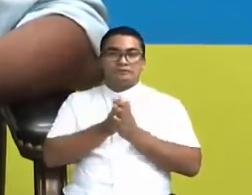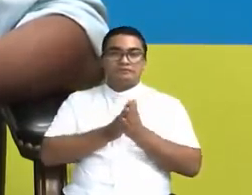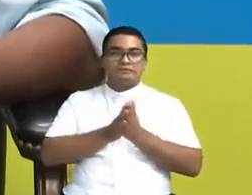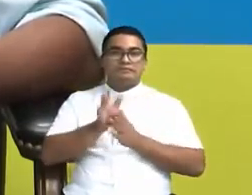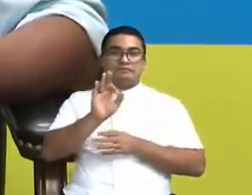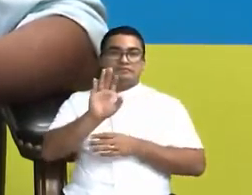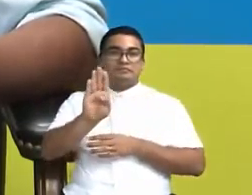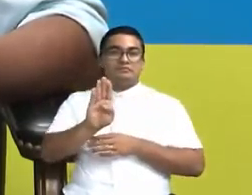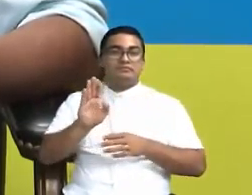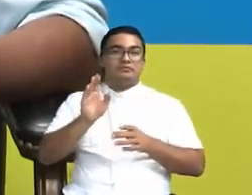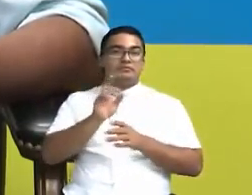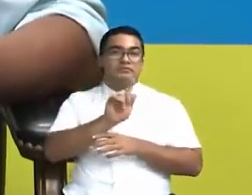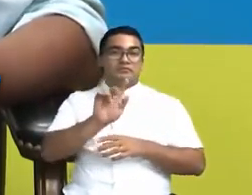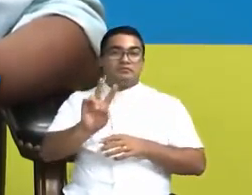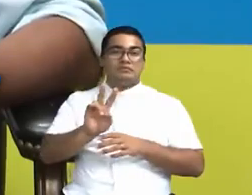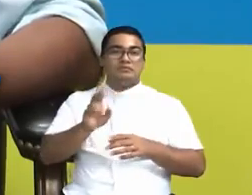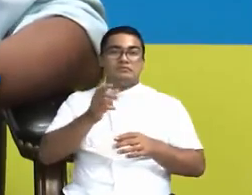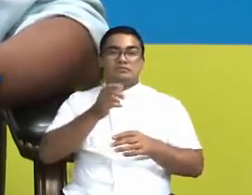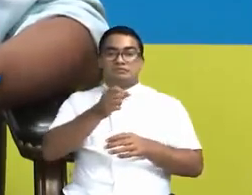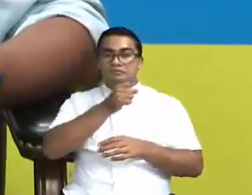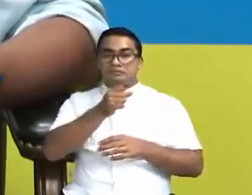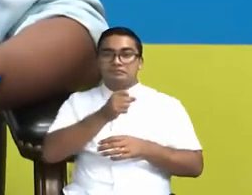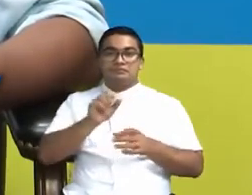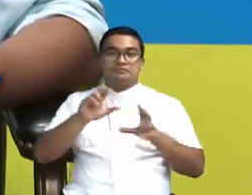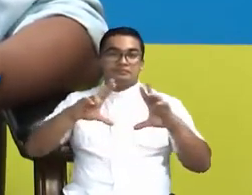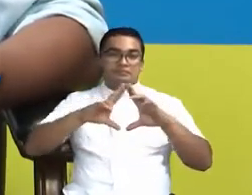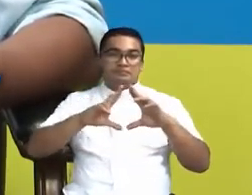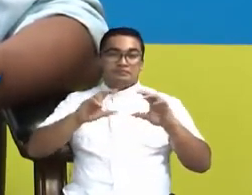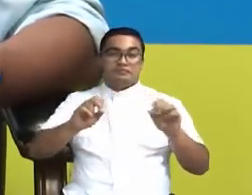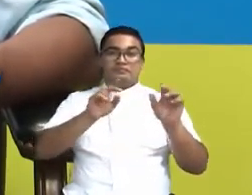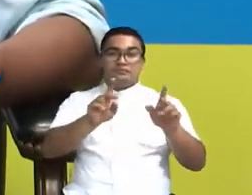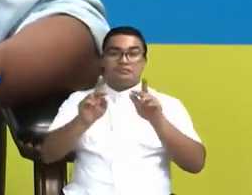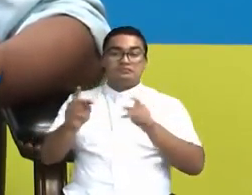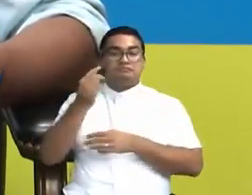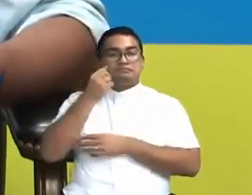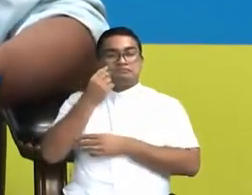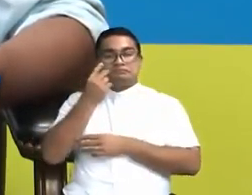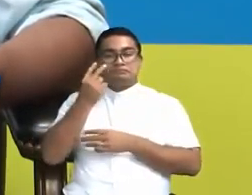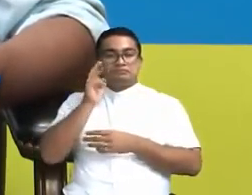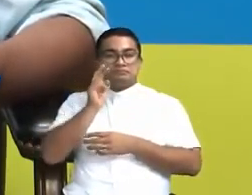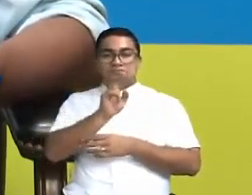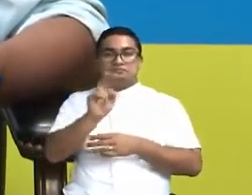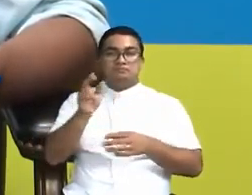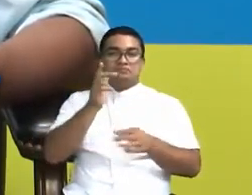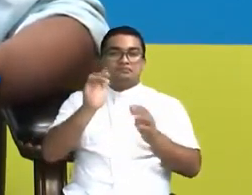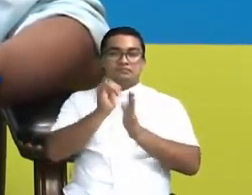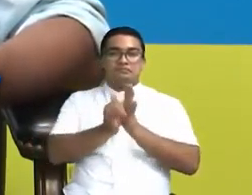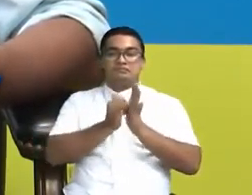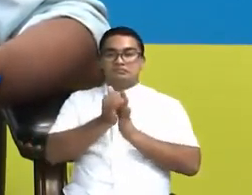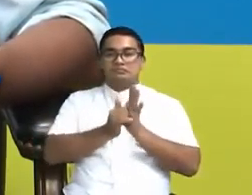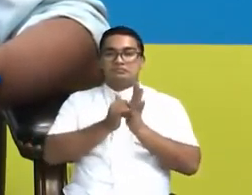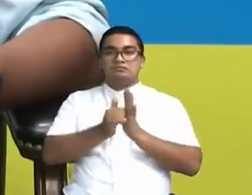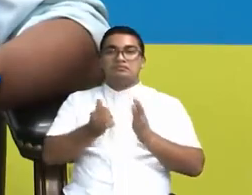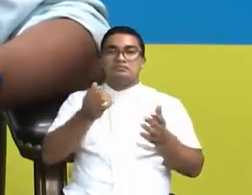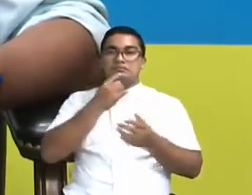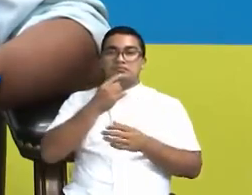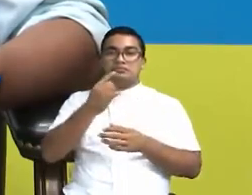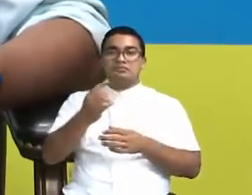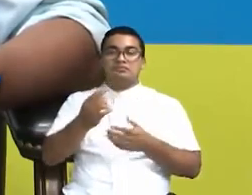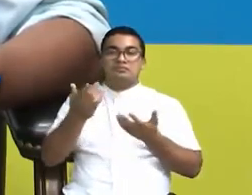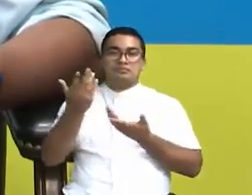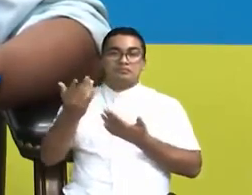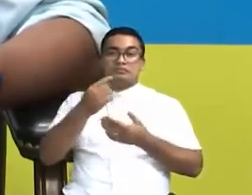aparecemos como Canal Parlamentario Nicaragua. También para quienes nos miran a través de YouTube, en esta plataforma digital, usted nos